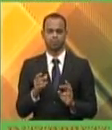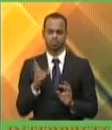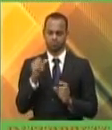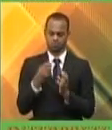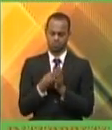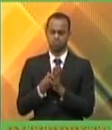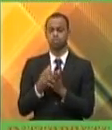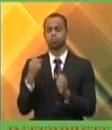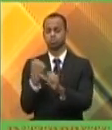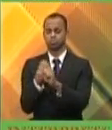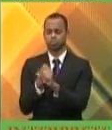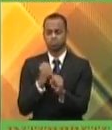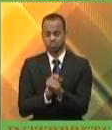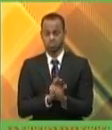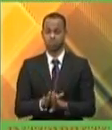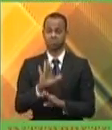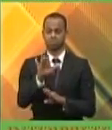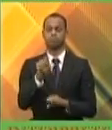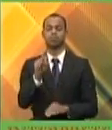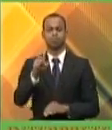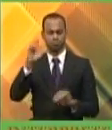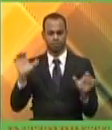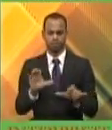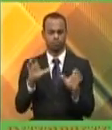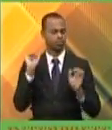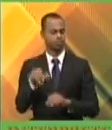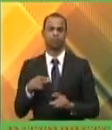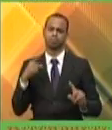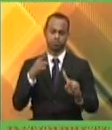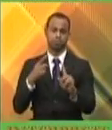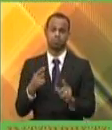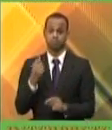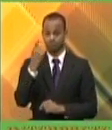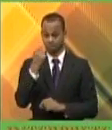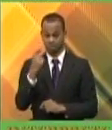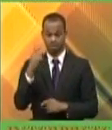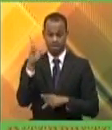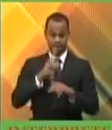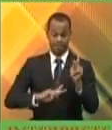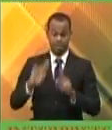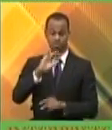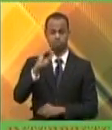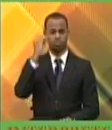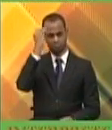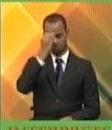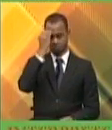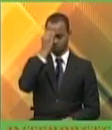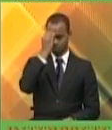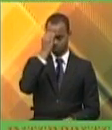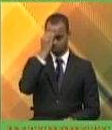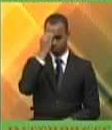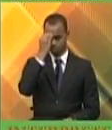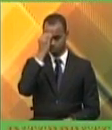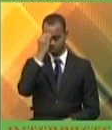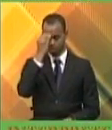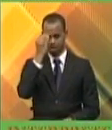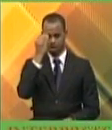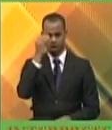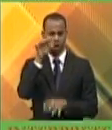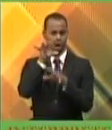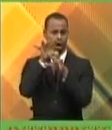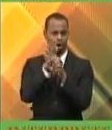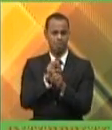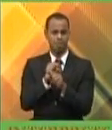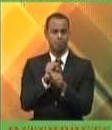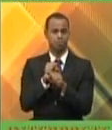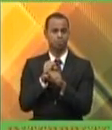tú lo resuelve es que hacer vi puntos o se hace pero cambiarle a la gente las estructuras mentales o